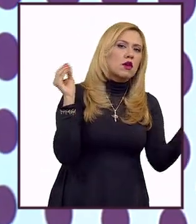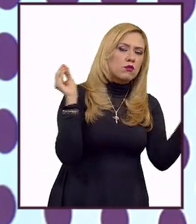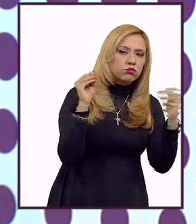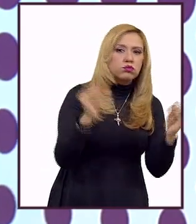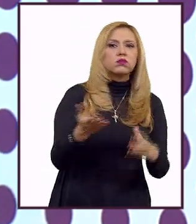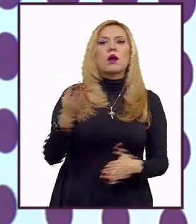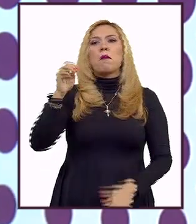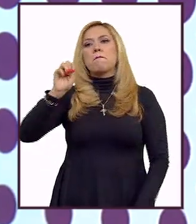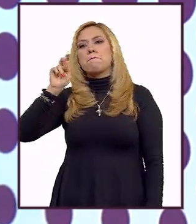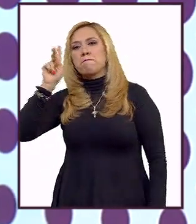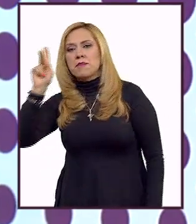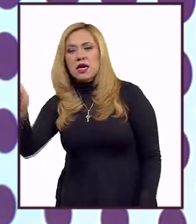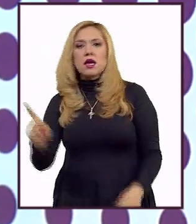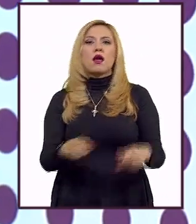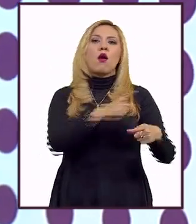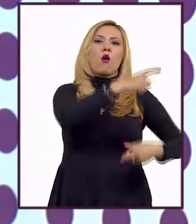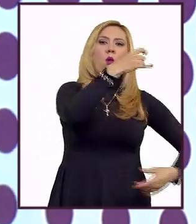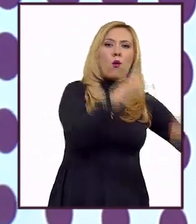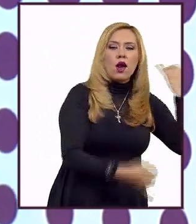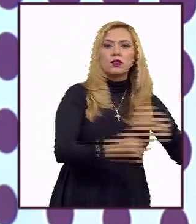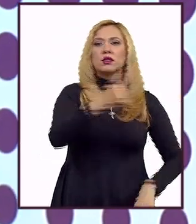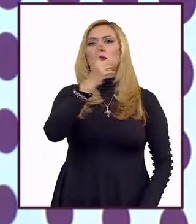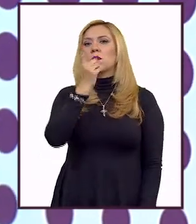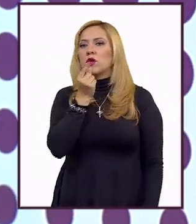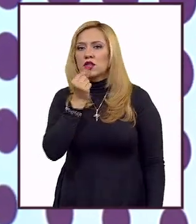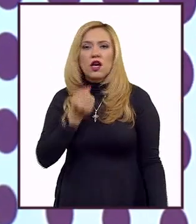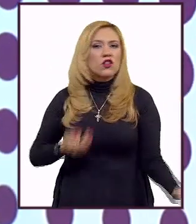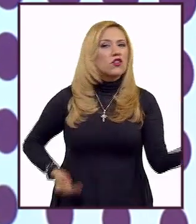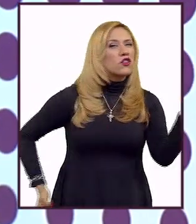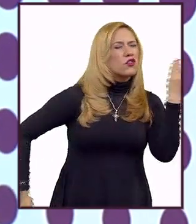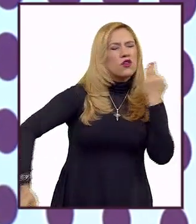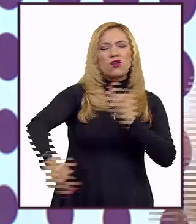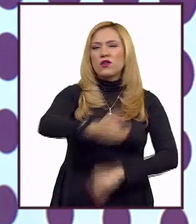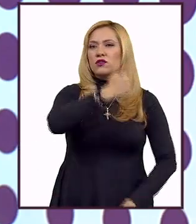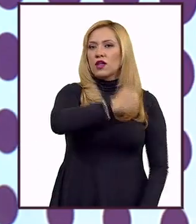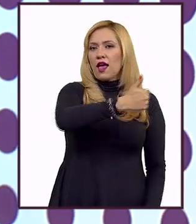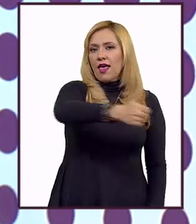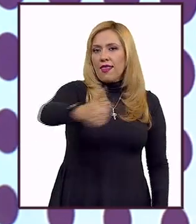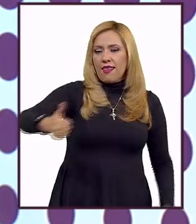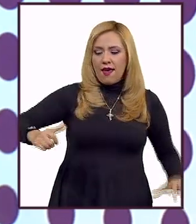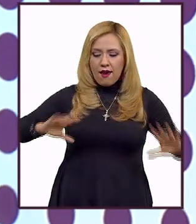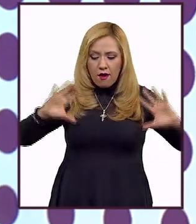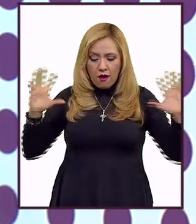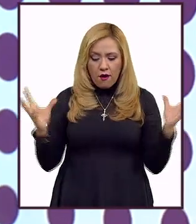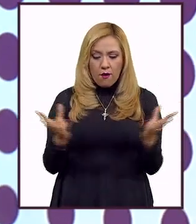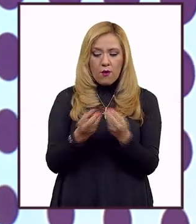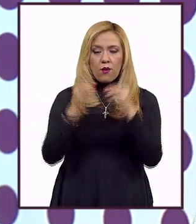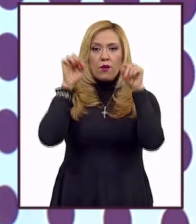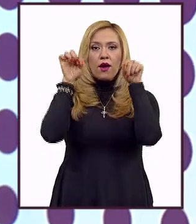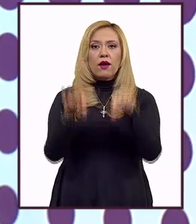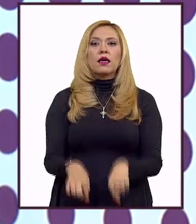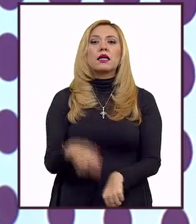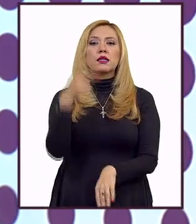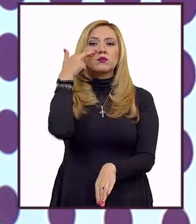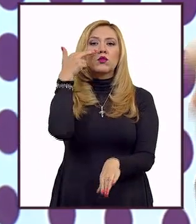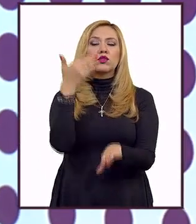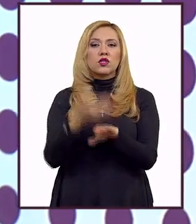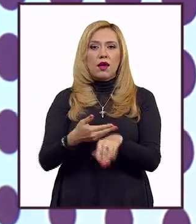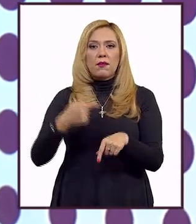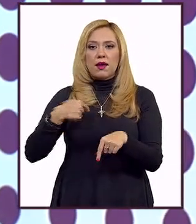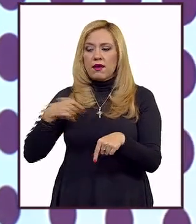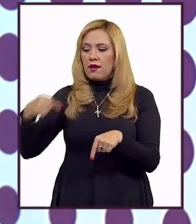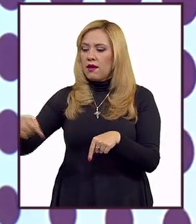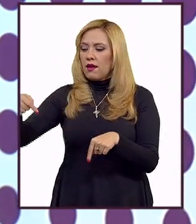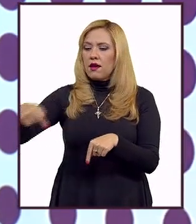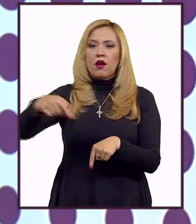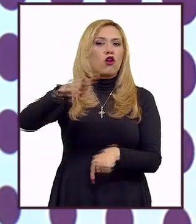ministerios públicos, de los jueces. Todos y cada uno de los que participamos en el sistema tenemos una pequeña responsabilidad en hacer que no